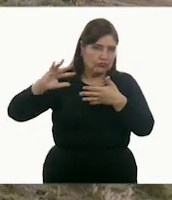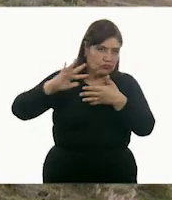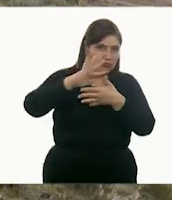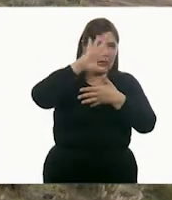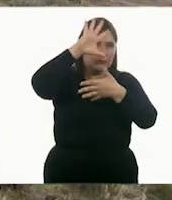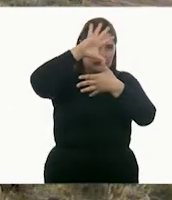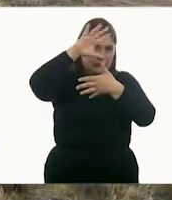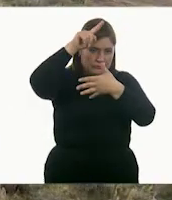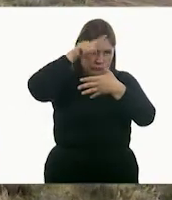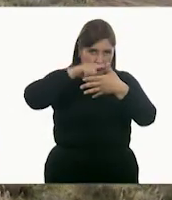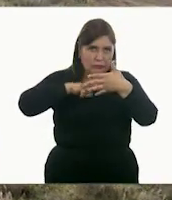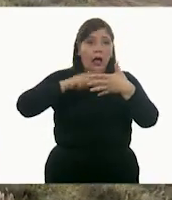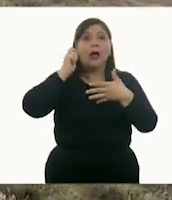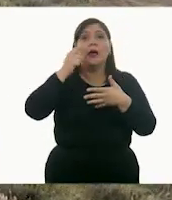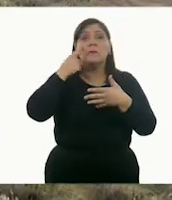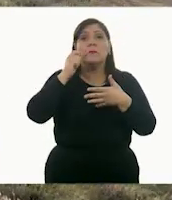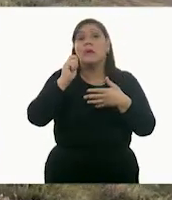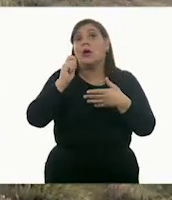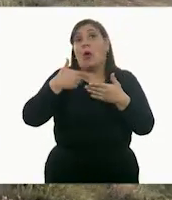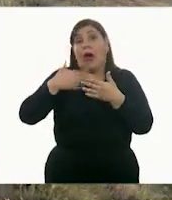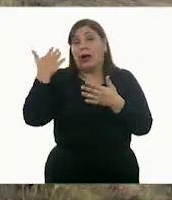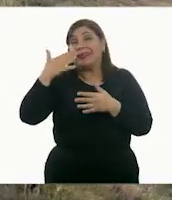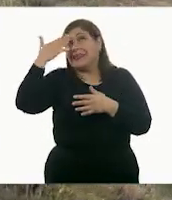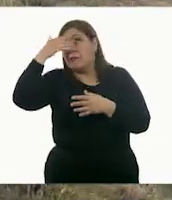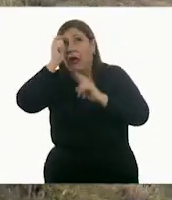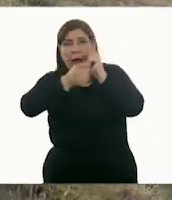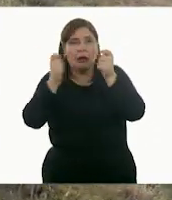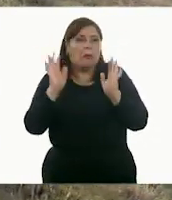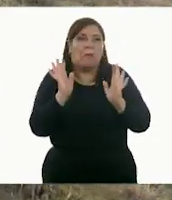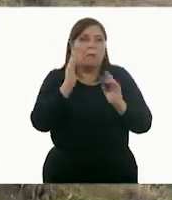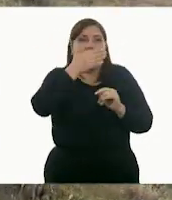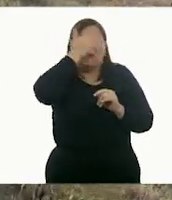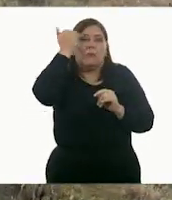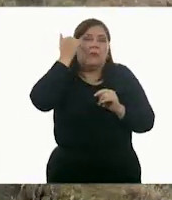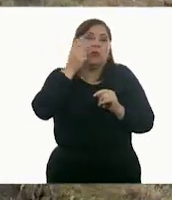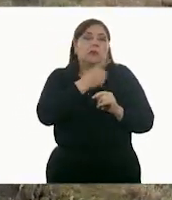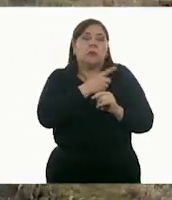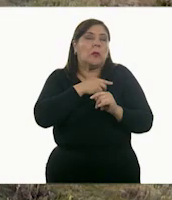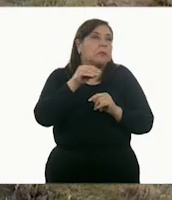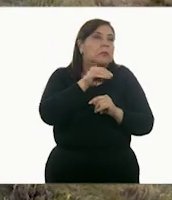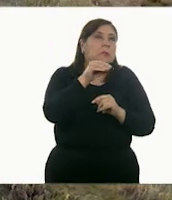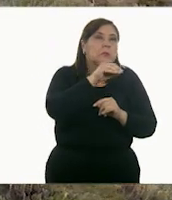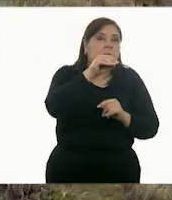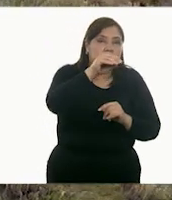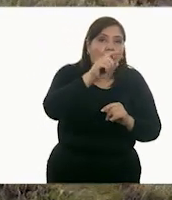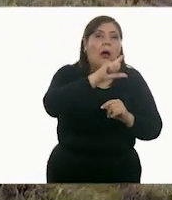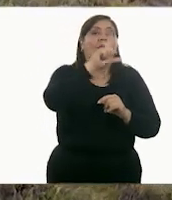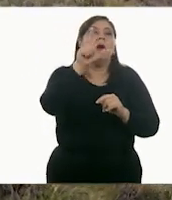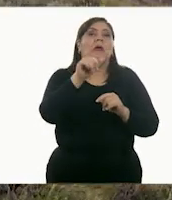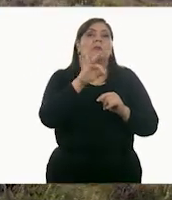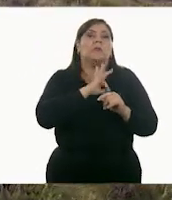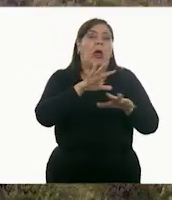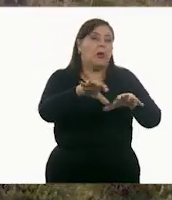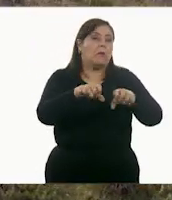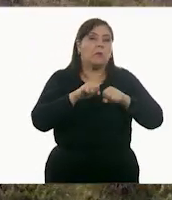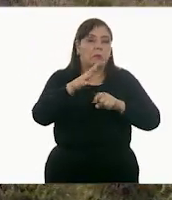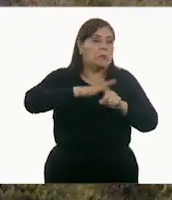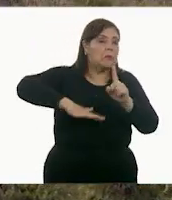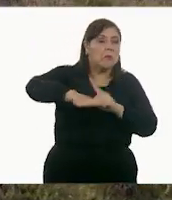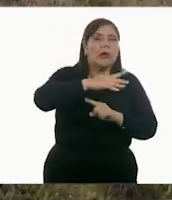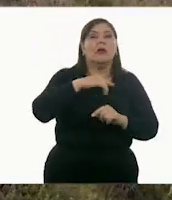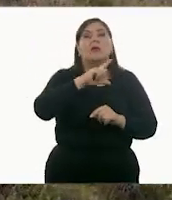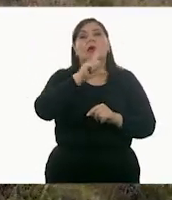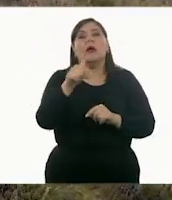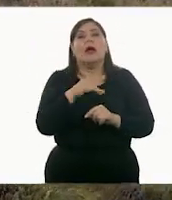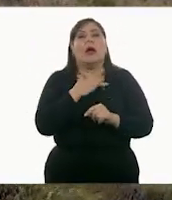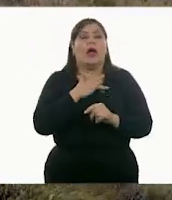adentraban en un nuevo territorio. Lo poblaron y lo hicieron suyo. Dejaron su huella